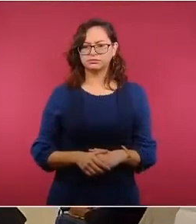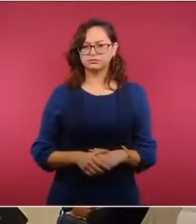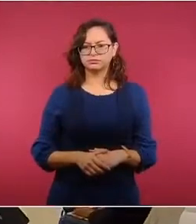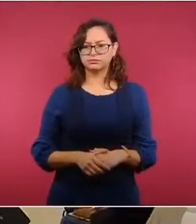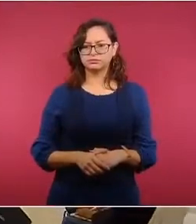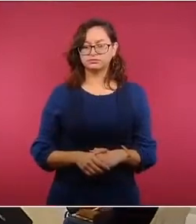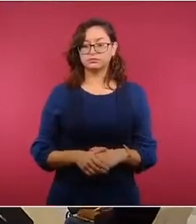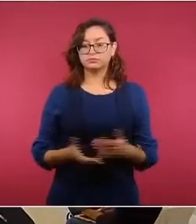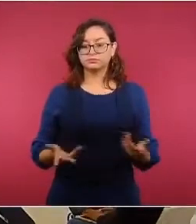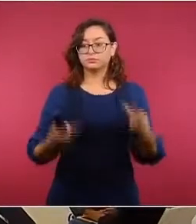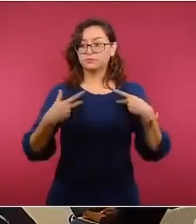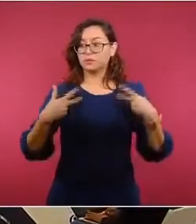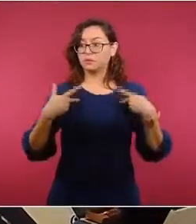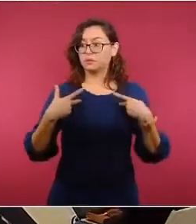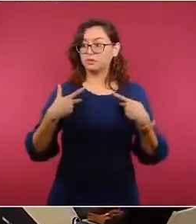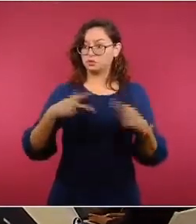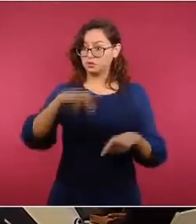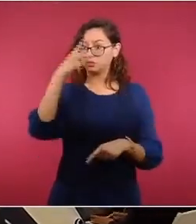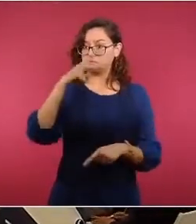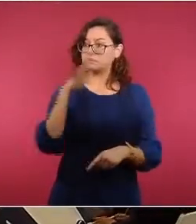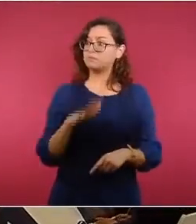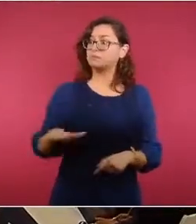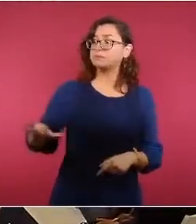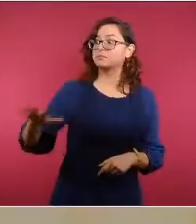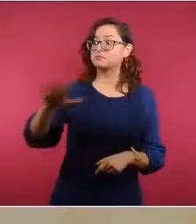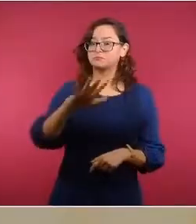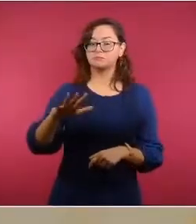dar a conocer al pueblo de México